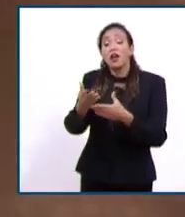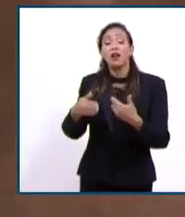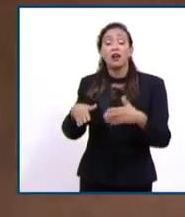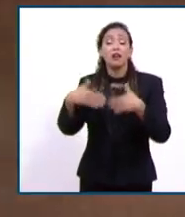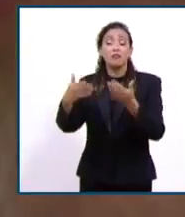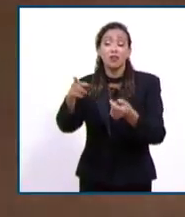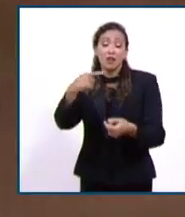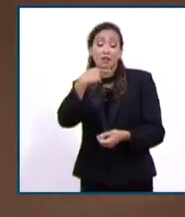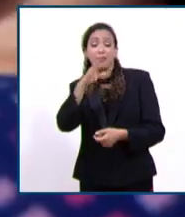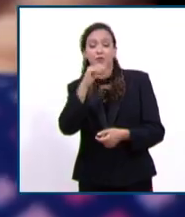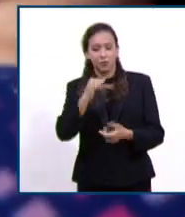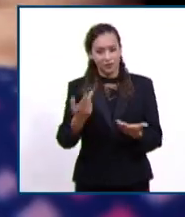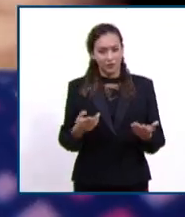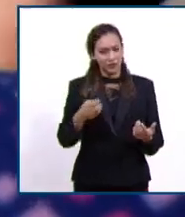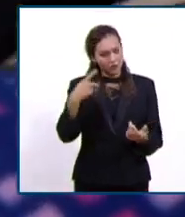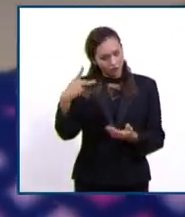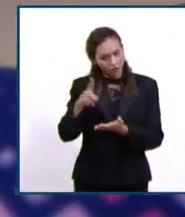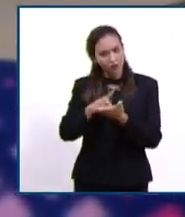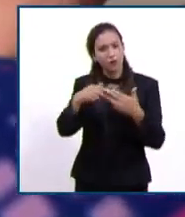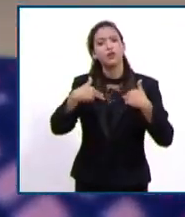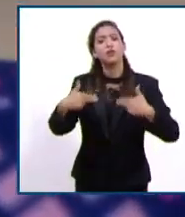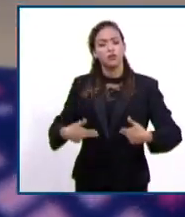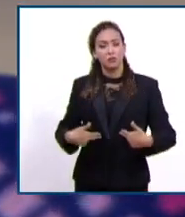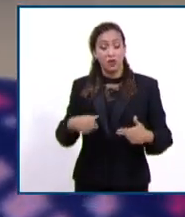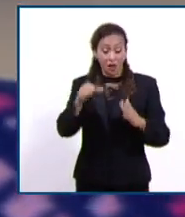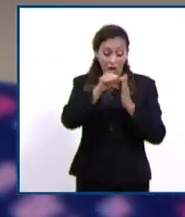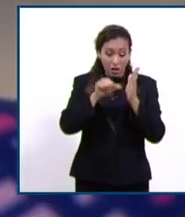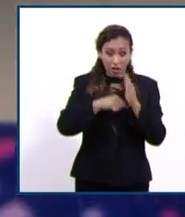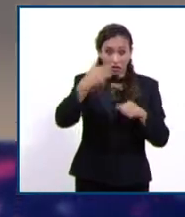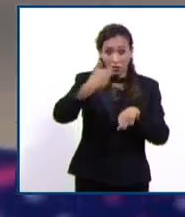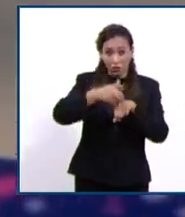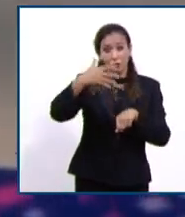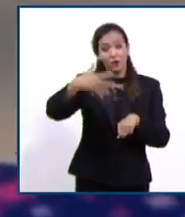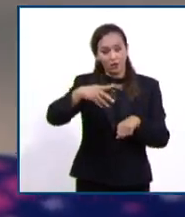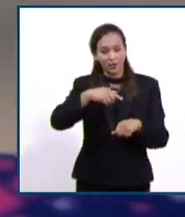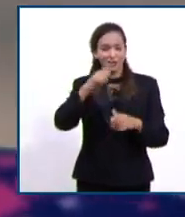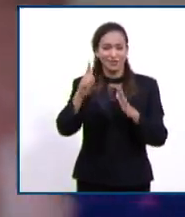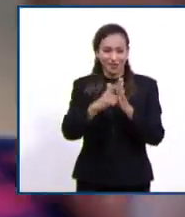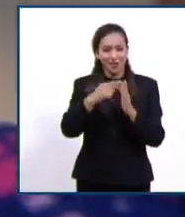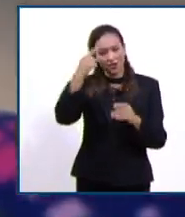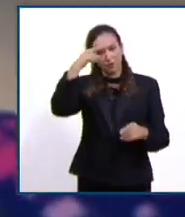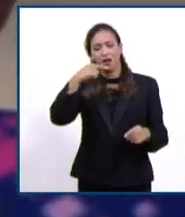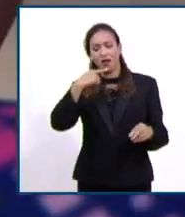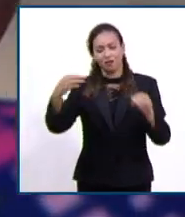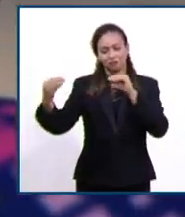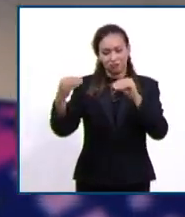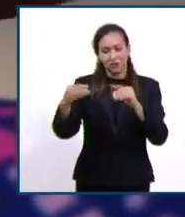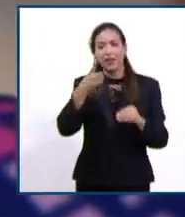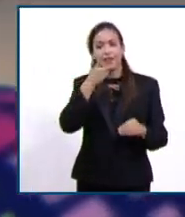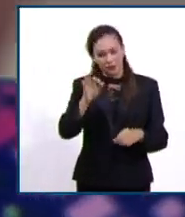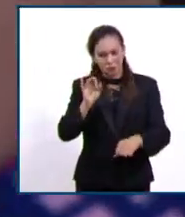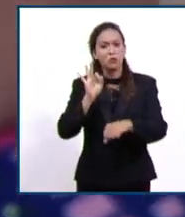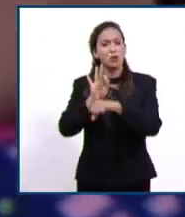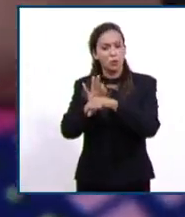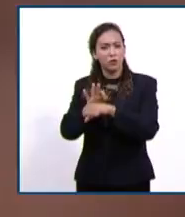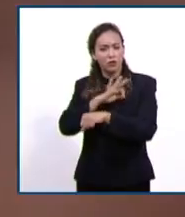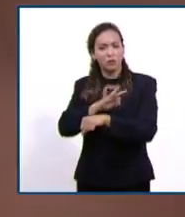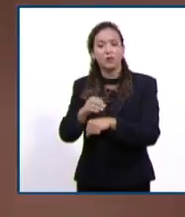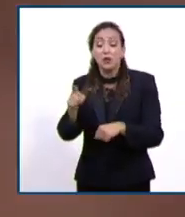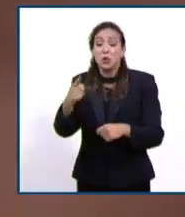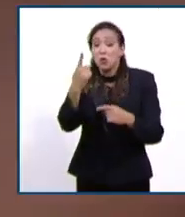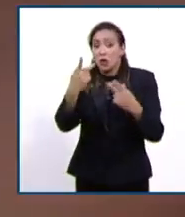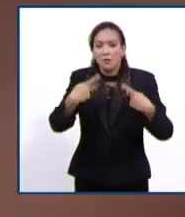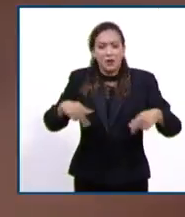posibles violaciones graves a derechos humanos, el artículo 15 de la Ley de Amparo prevé un mecanismo especial de protección que permite a